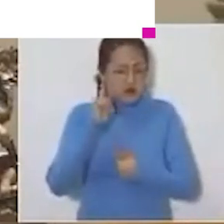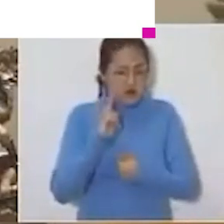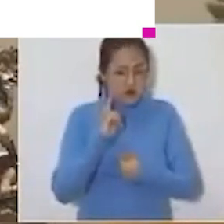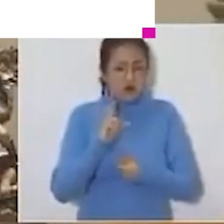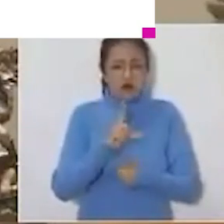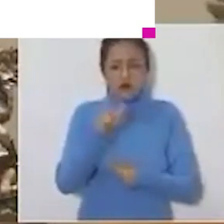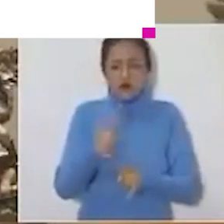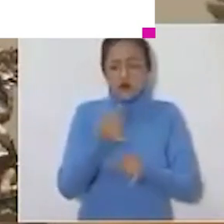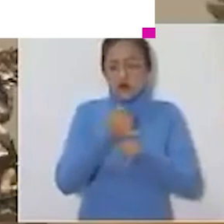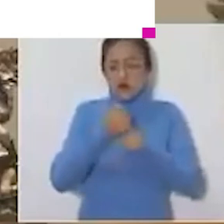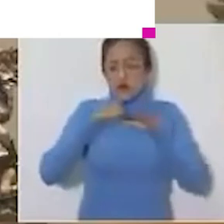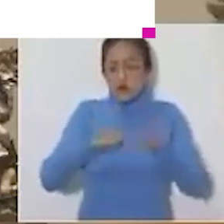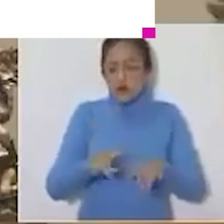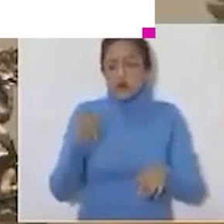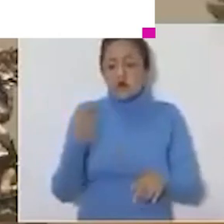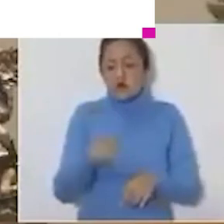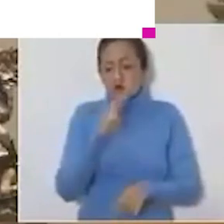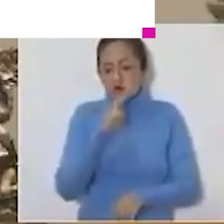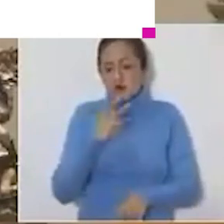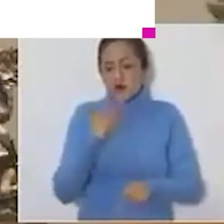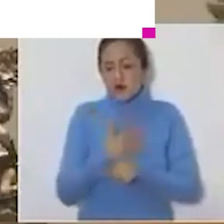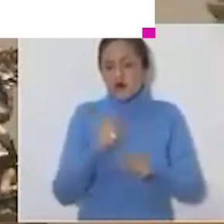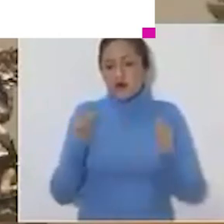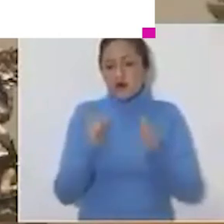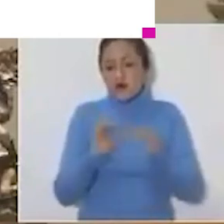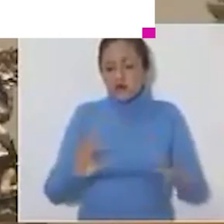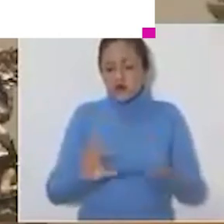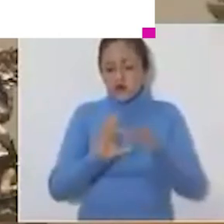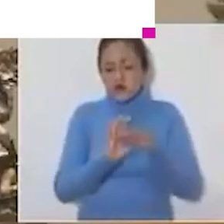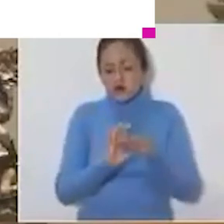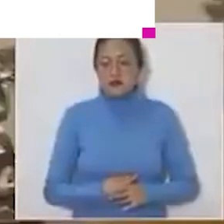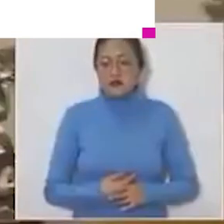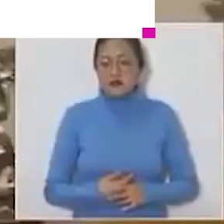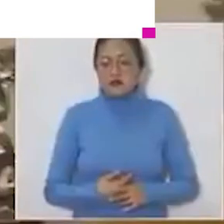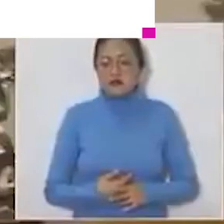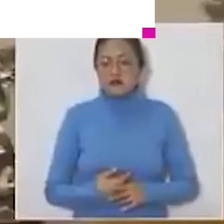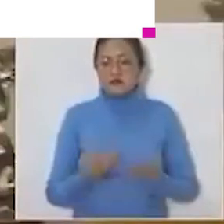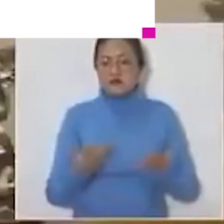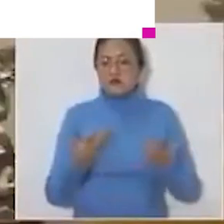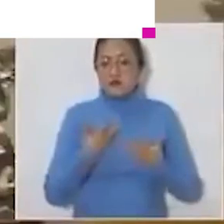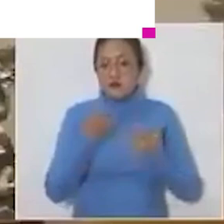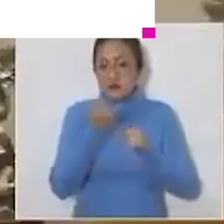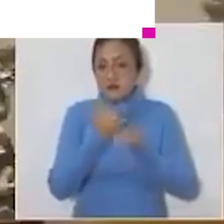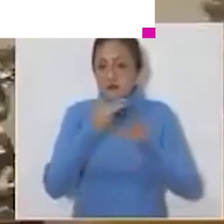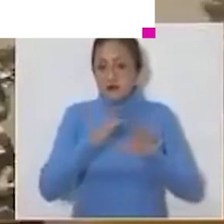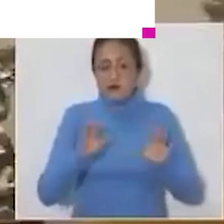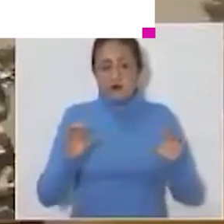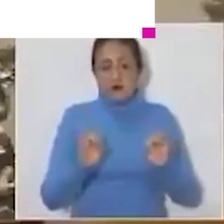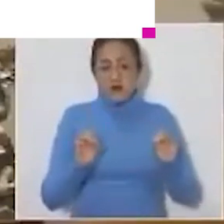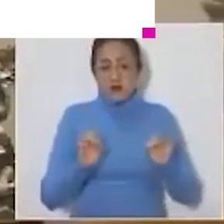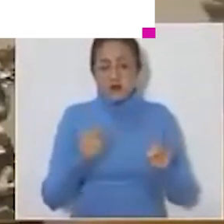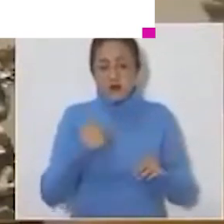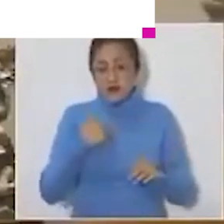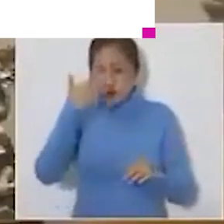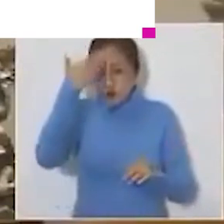precisamente pertenece al municipio de Tepeaca. Ella recibió 3 impactos de bala y se encuentra hospitalizada. Su